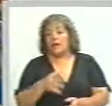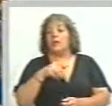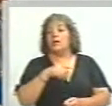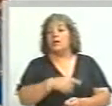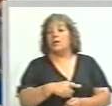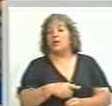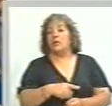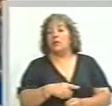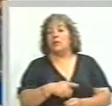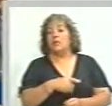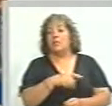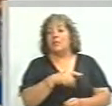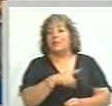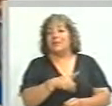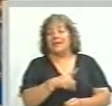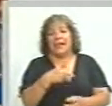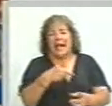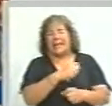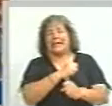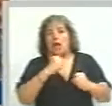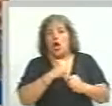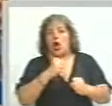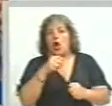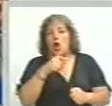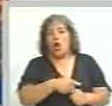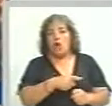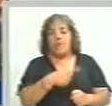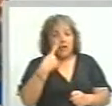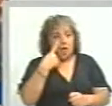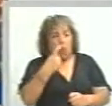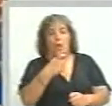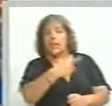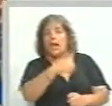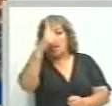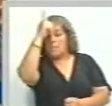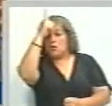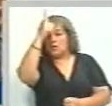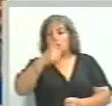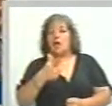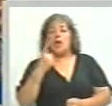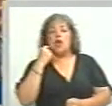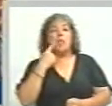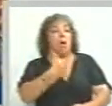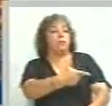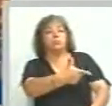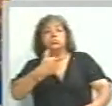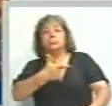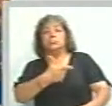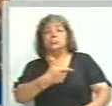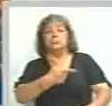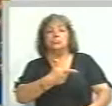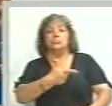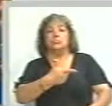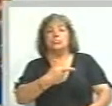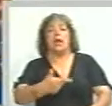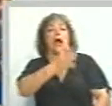y a la reacción de identificarse el policía, este hombre le hizo un disparo hiriéndole en